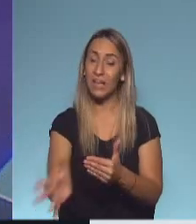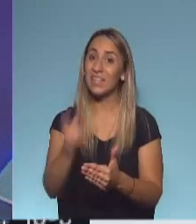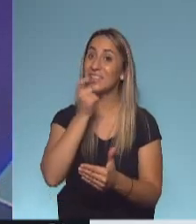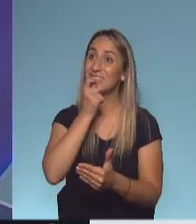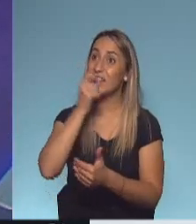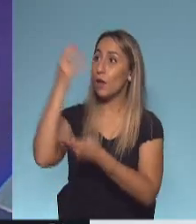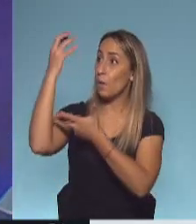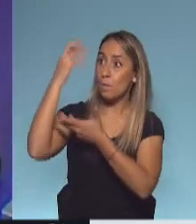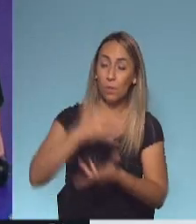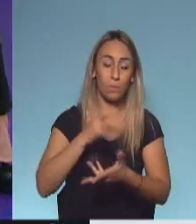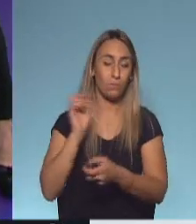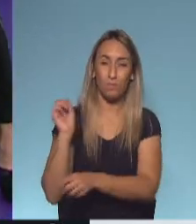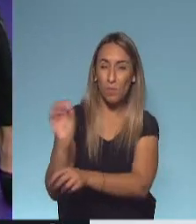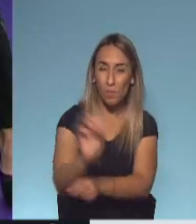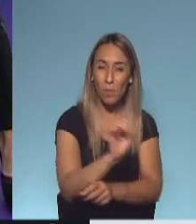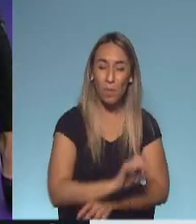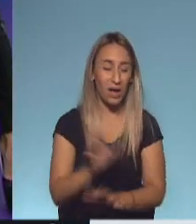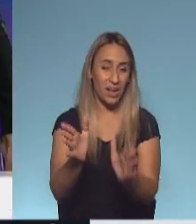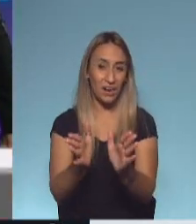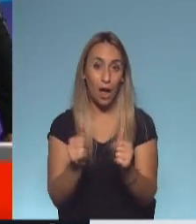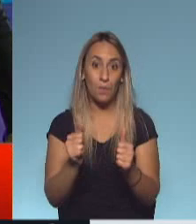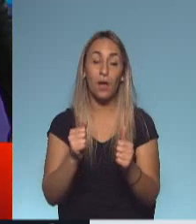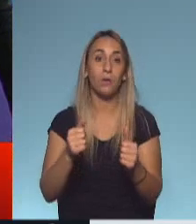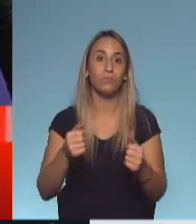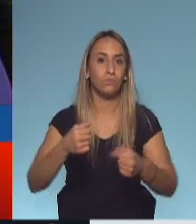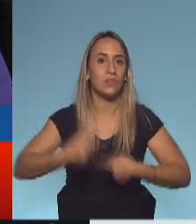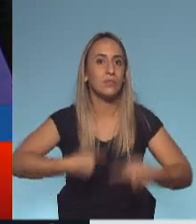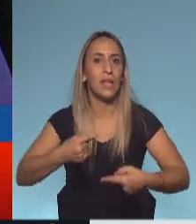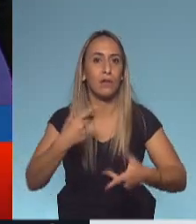no se cortaría el flujo de la aplicación de las vacunas.